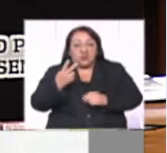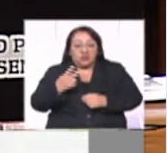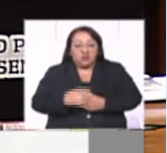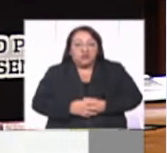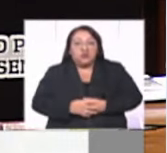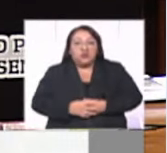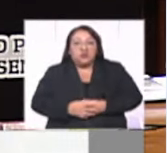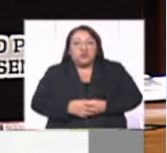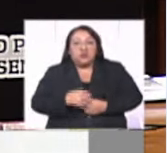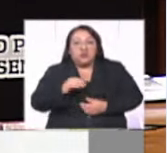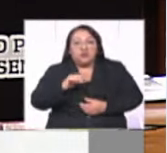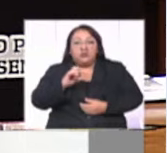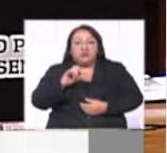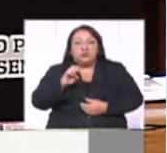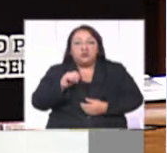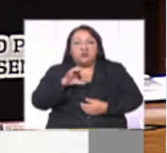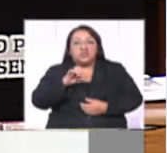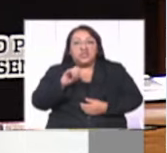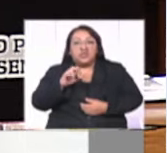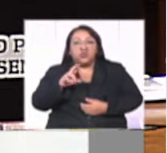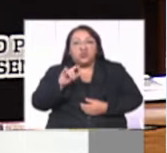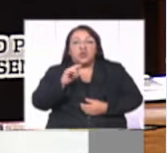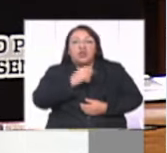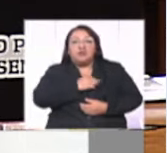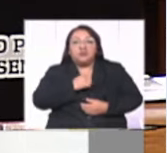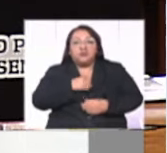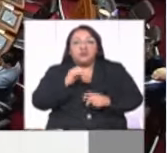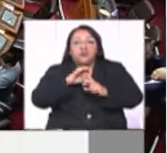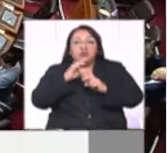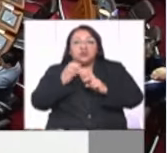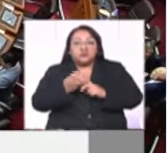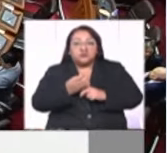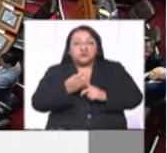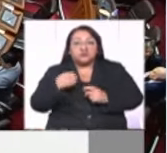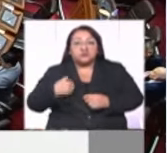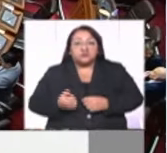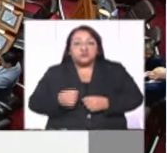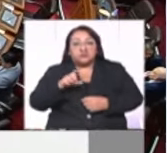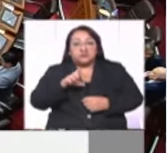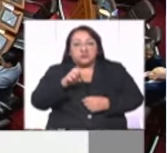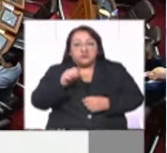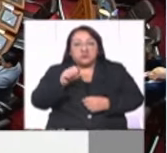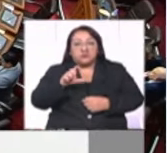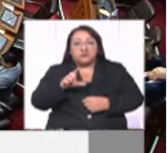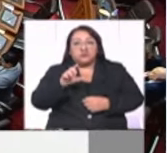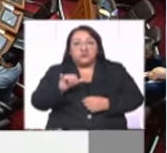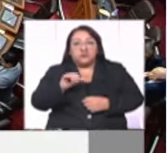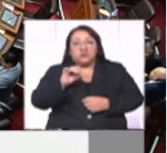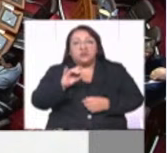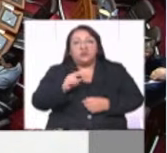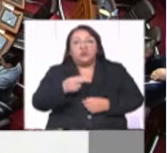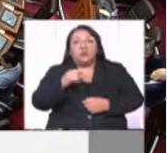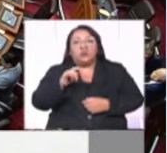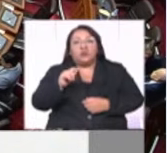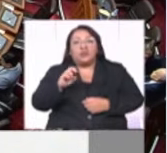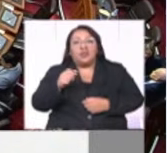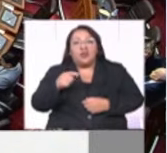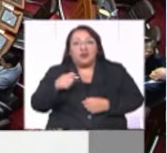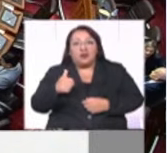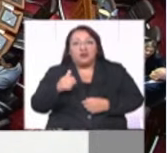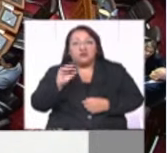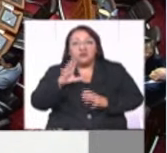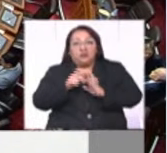10.882, moción de censura a la ministra de Cultura, señora Leslie Carol Urteaga Peña,